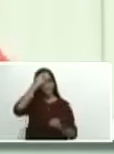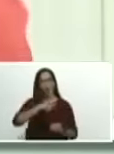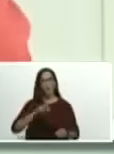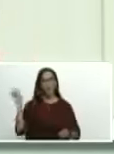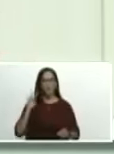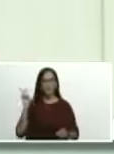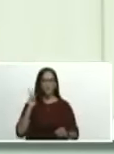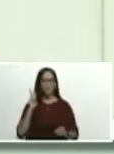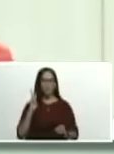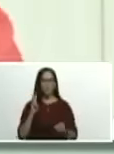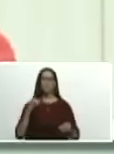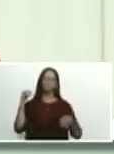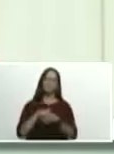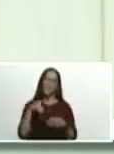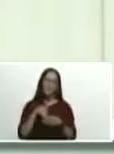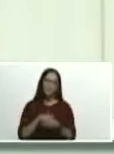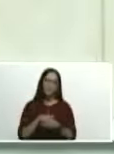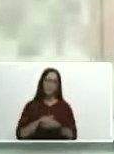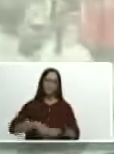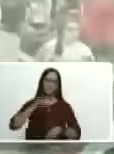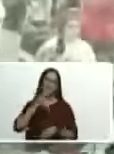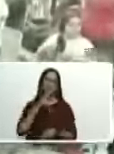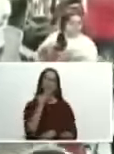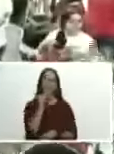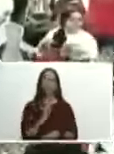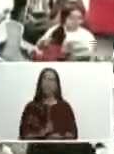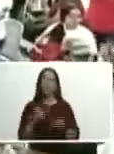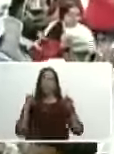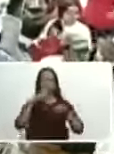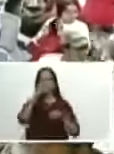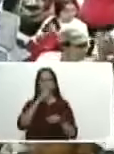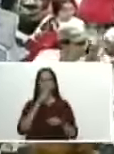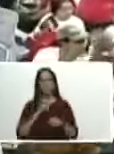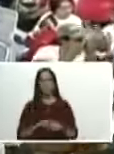Venezuela a elecciones el 3 de diciembre de este año.